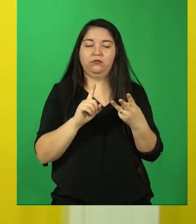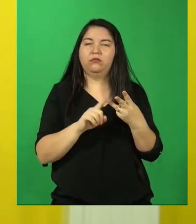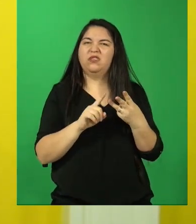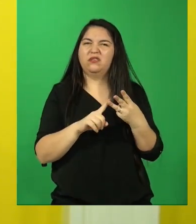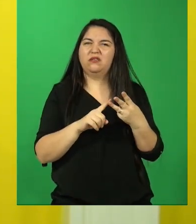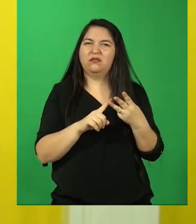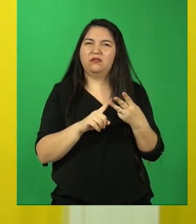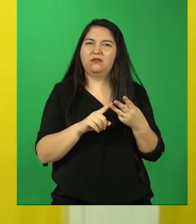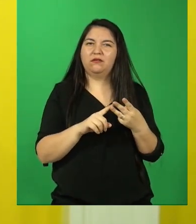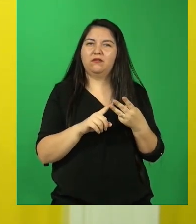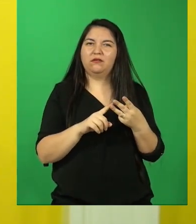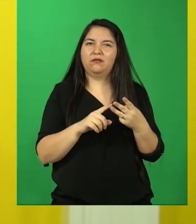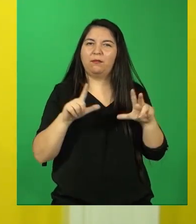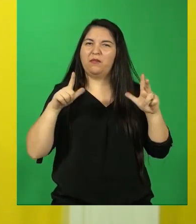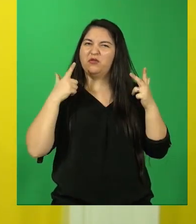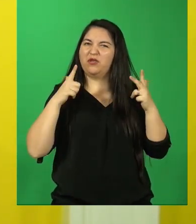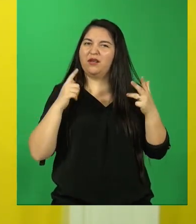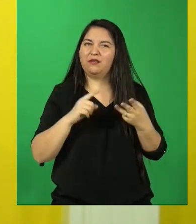personajes?